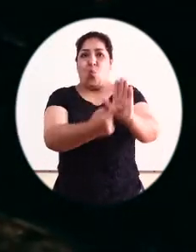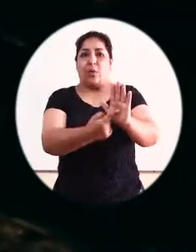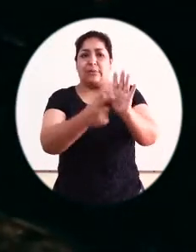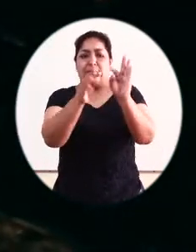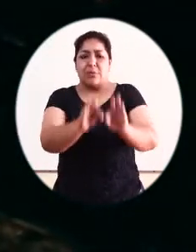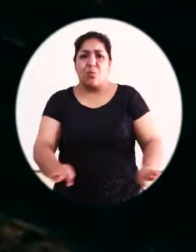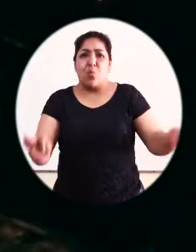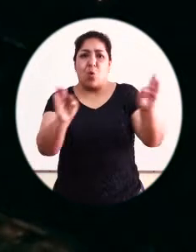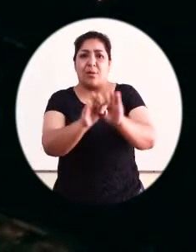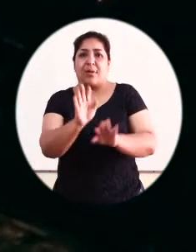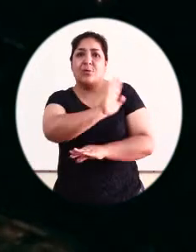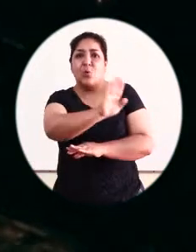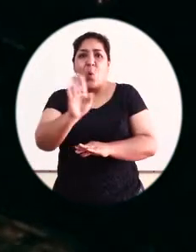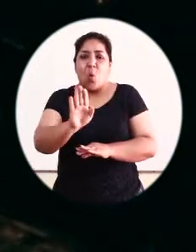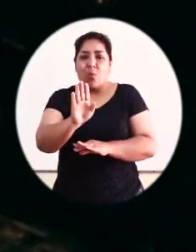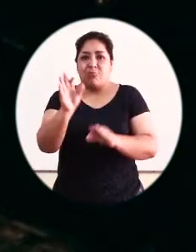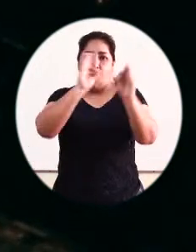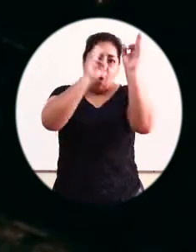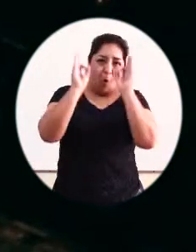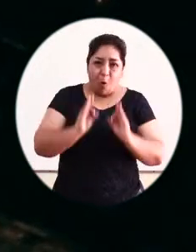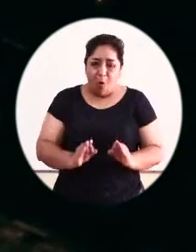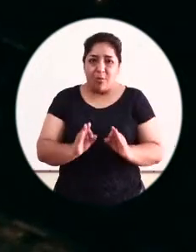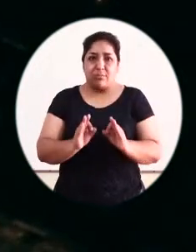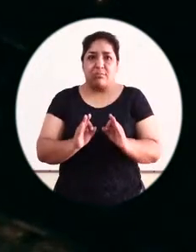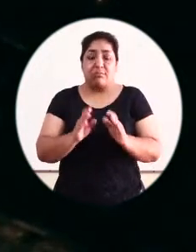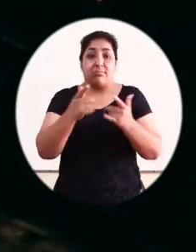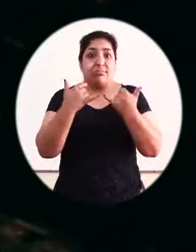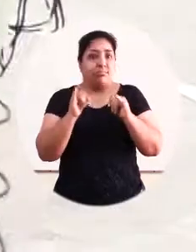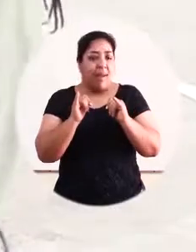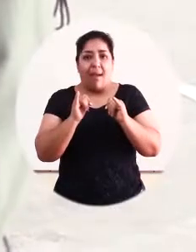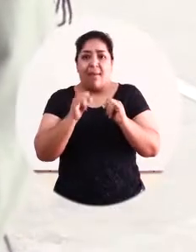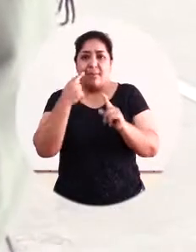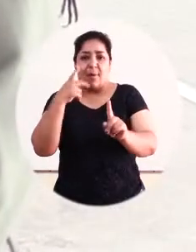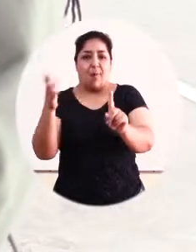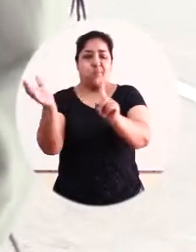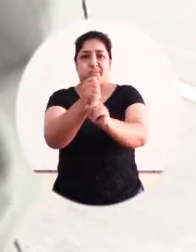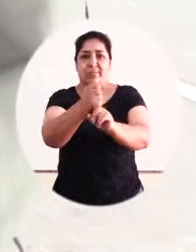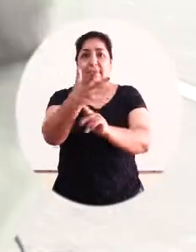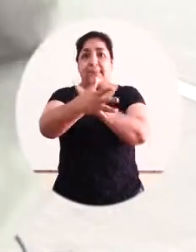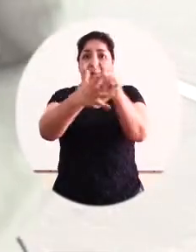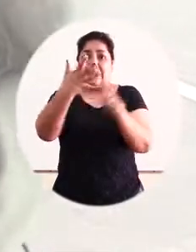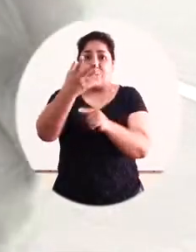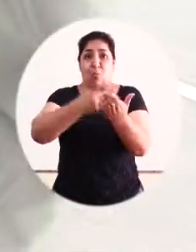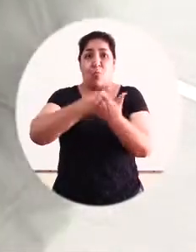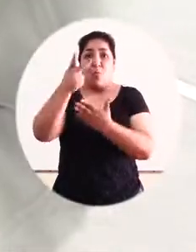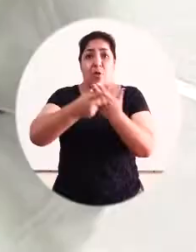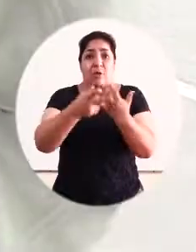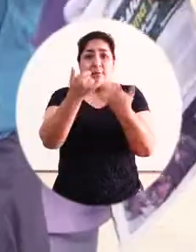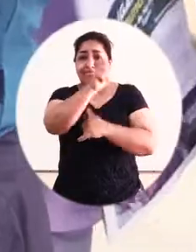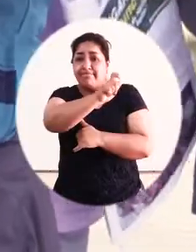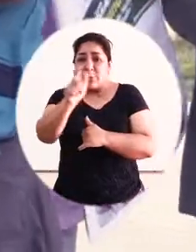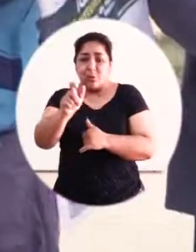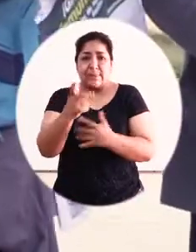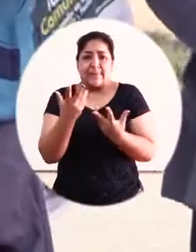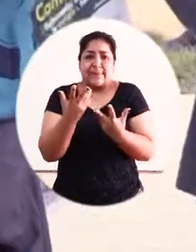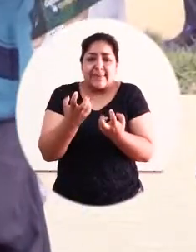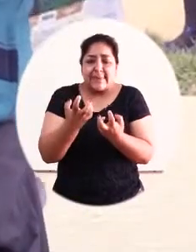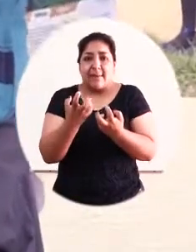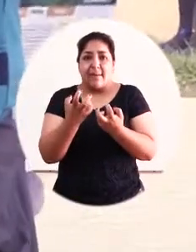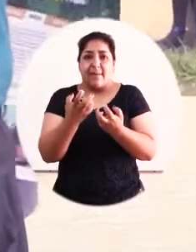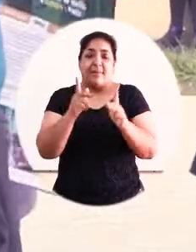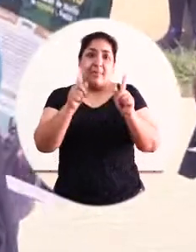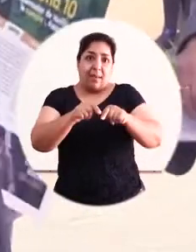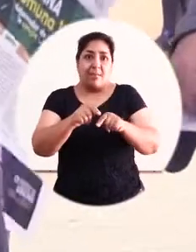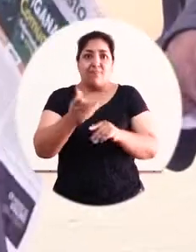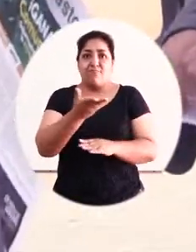demostró la democracia destacó programa con una organización y logramos 15 proyectos que la gente anhelaba de una de